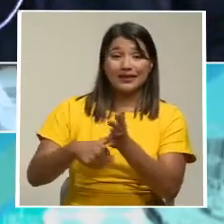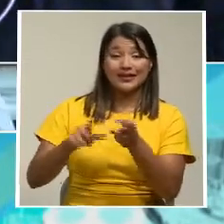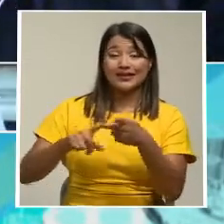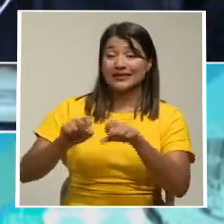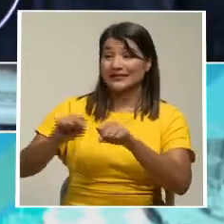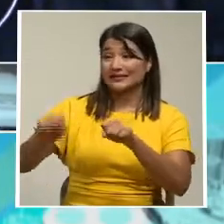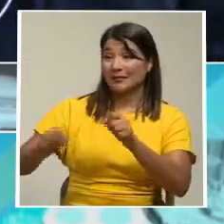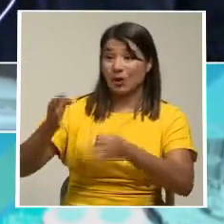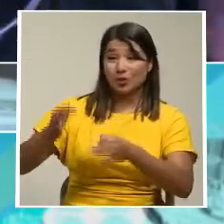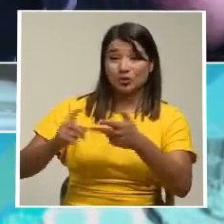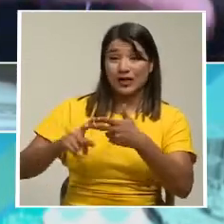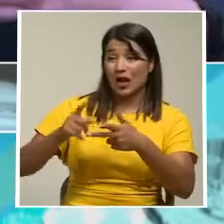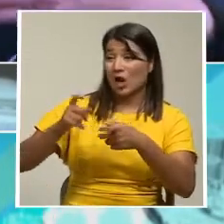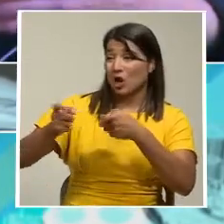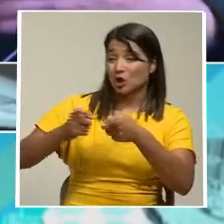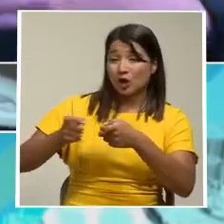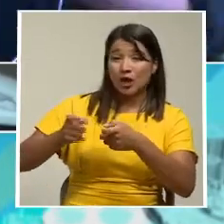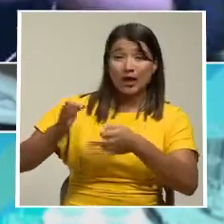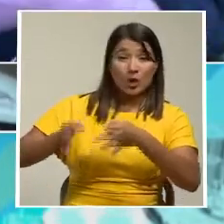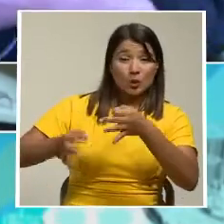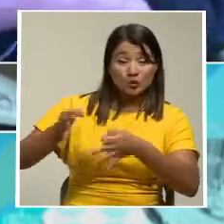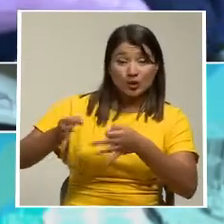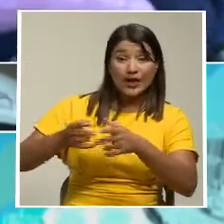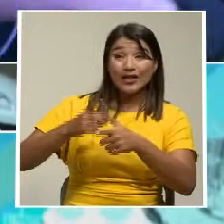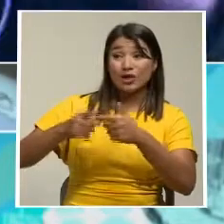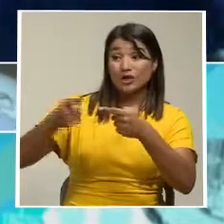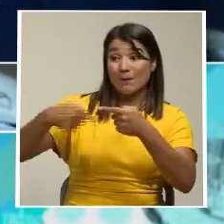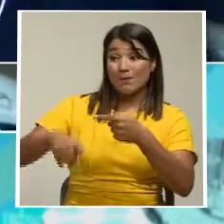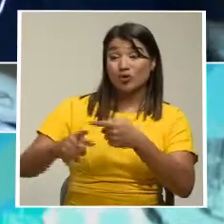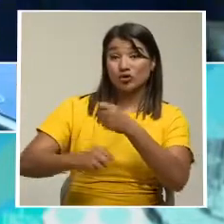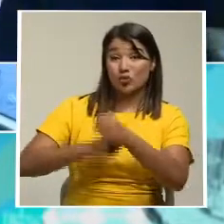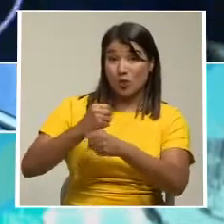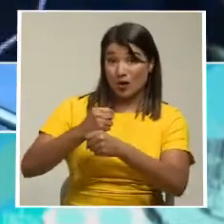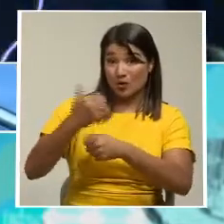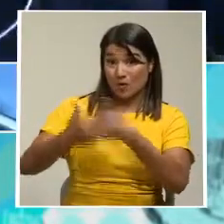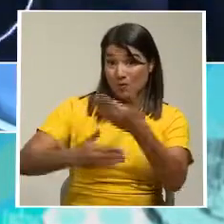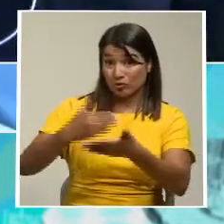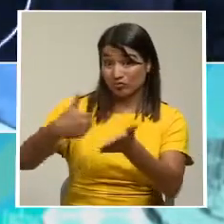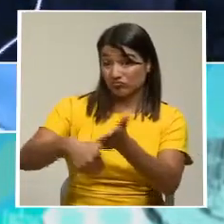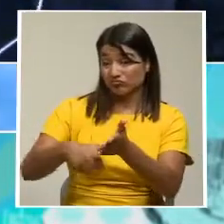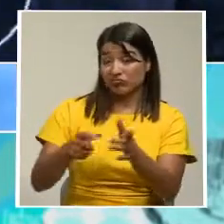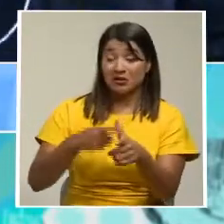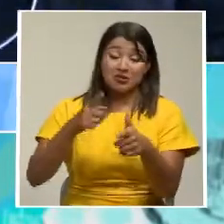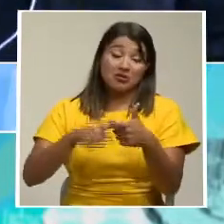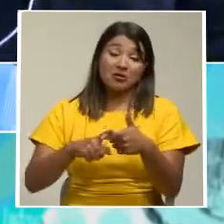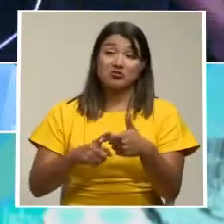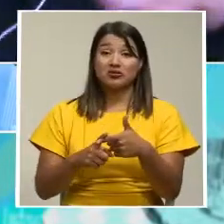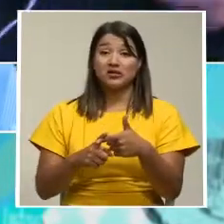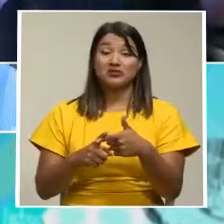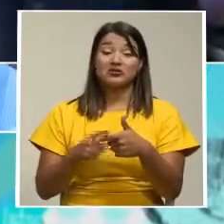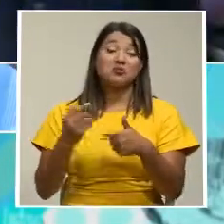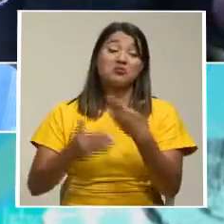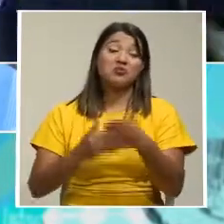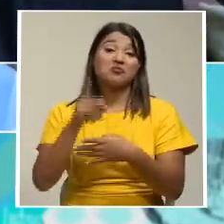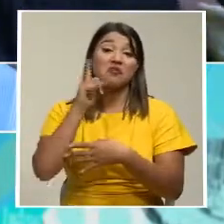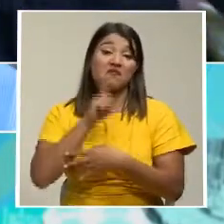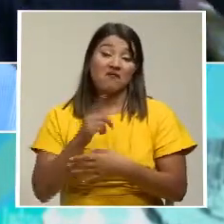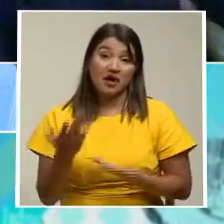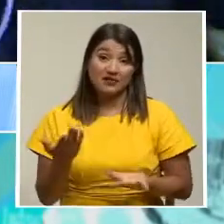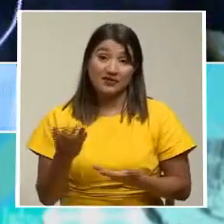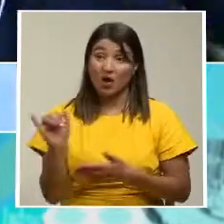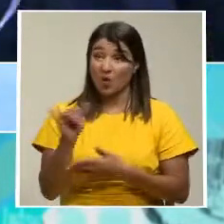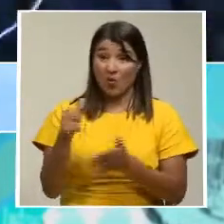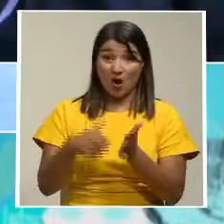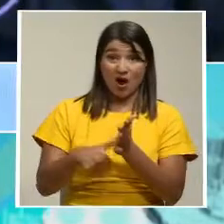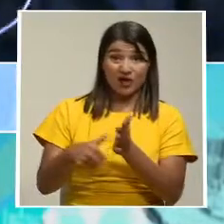tanto esta elección del próximo año sería prácticamente una farsa, vamos a ver, como la elección